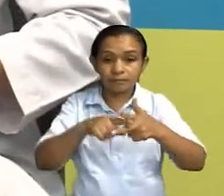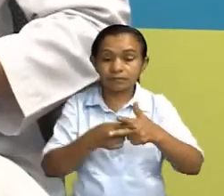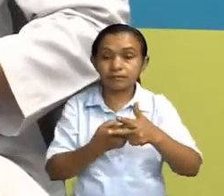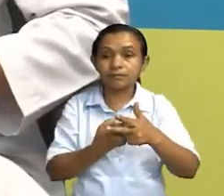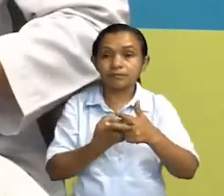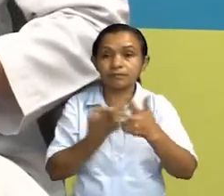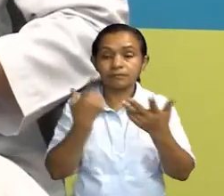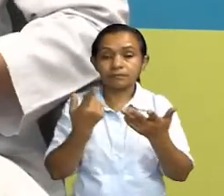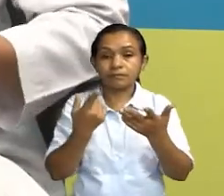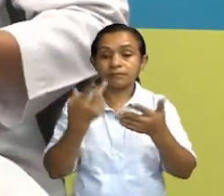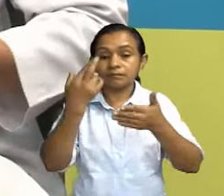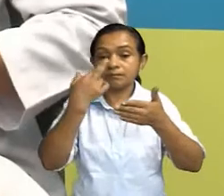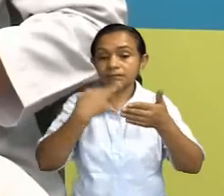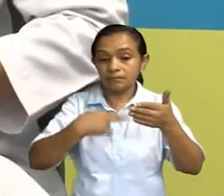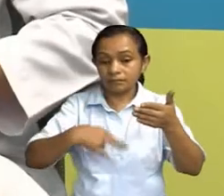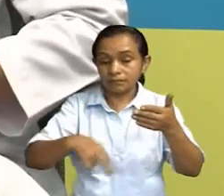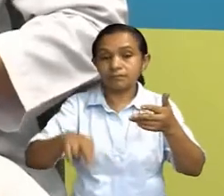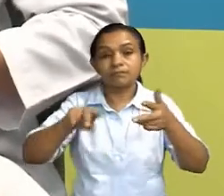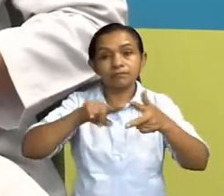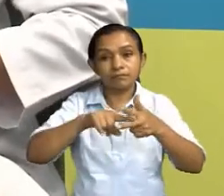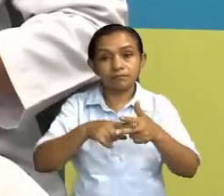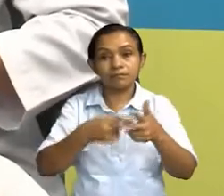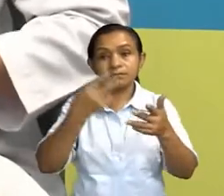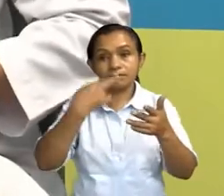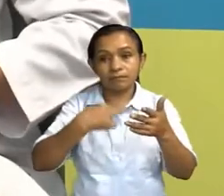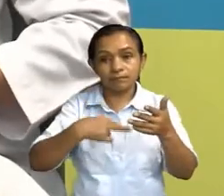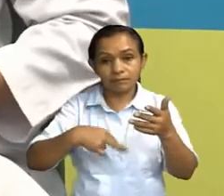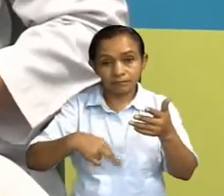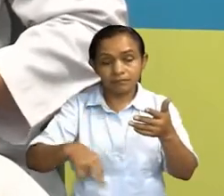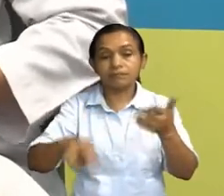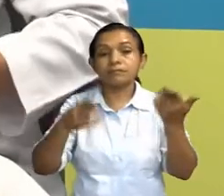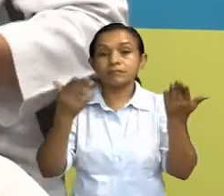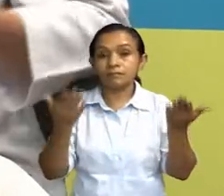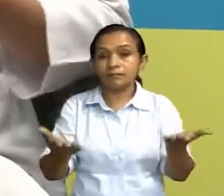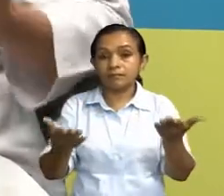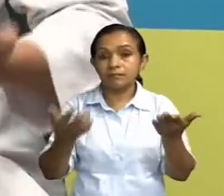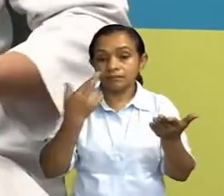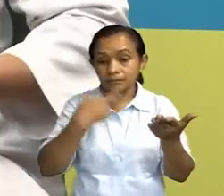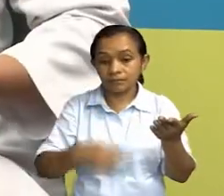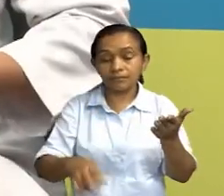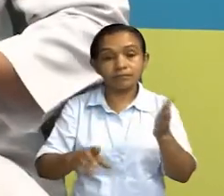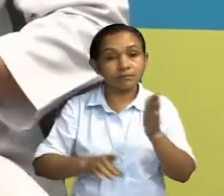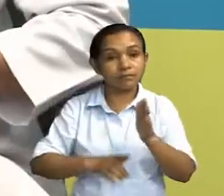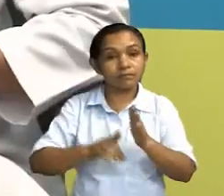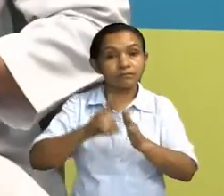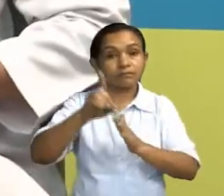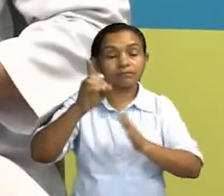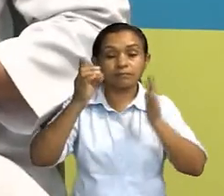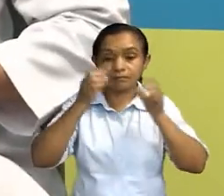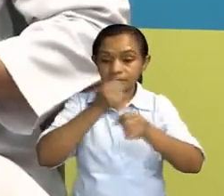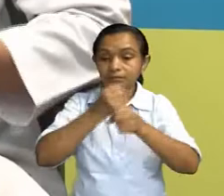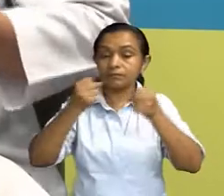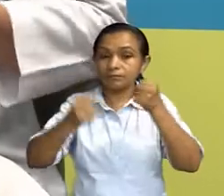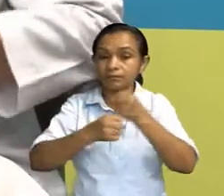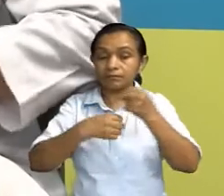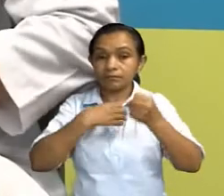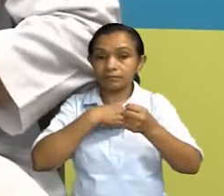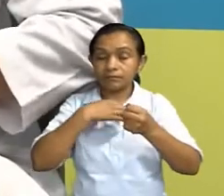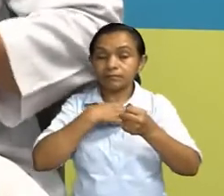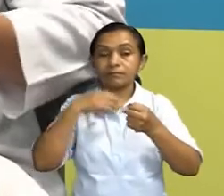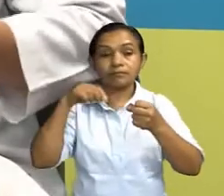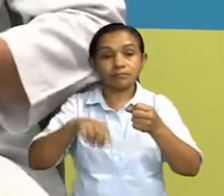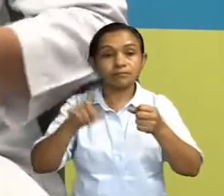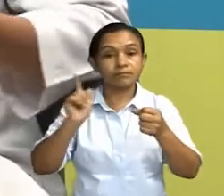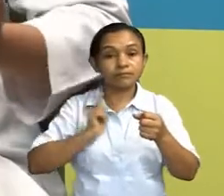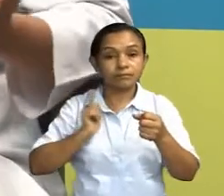con la menarca, o sea, con el inicio de su bajada de su menstruación, con el desarrollo de sus características sexuales, dentro de ello